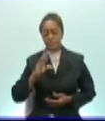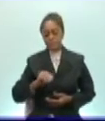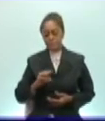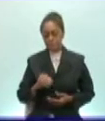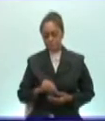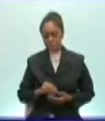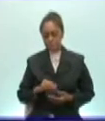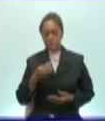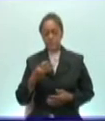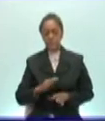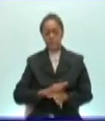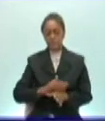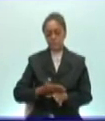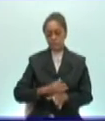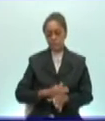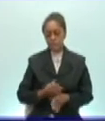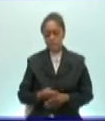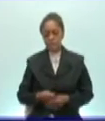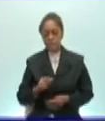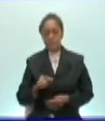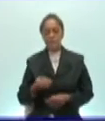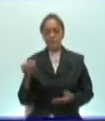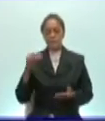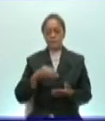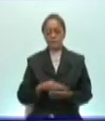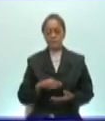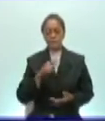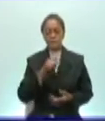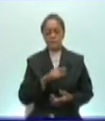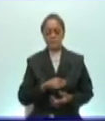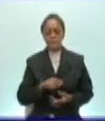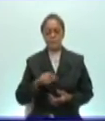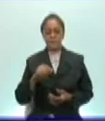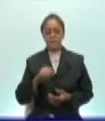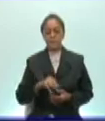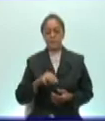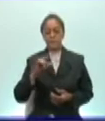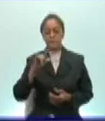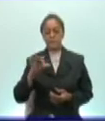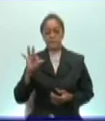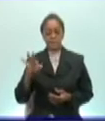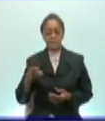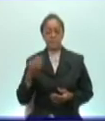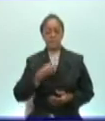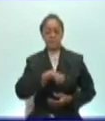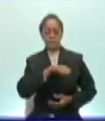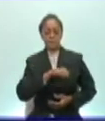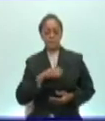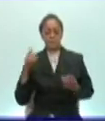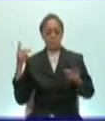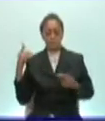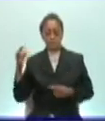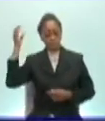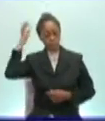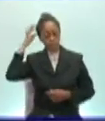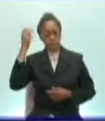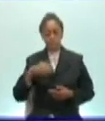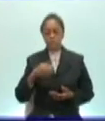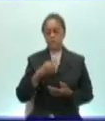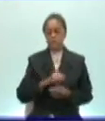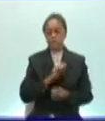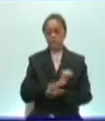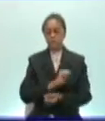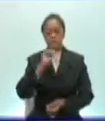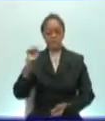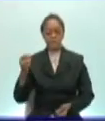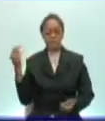que son significativas. Llegamos al año 98, España trató de aplicar el gobierno autonómico, el ejército libertador después de la